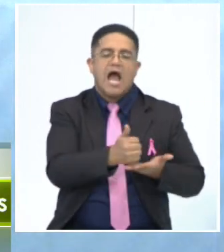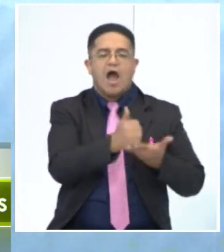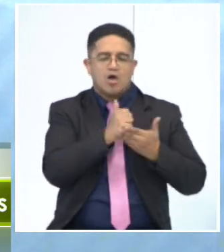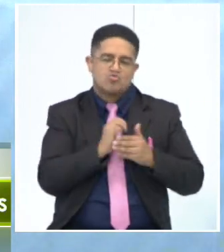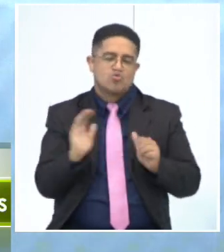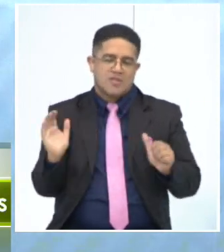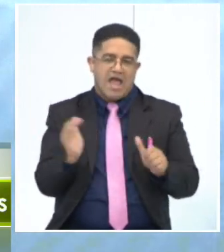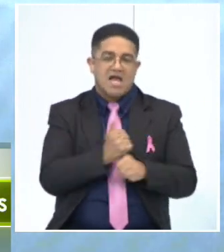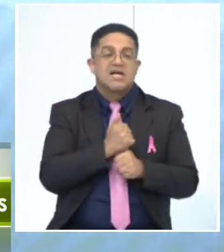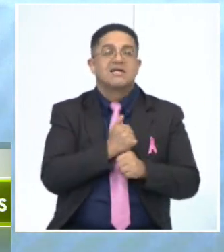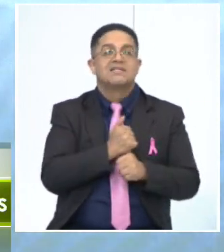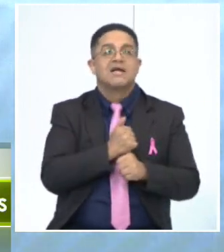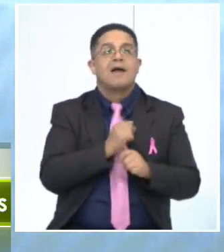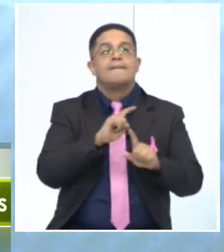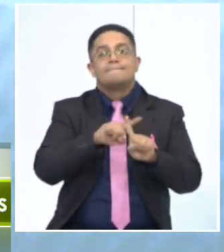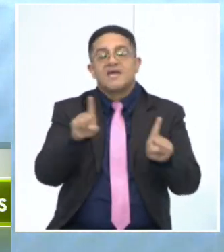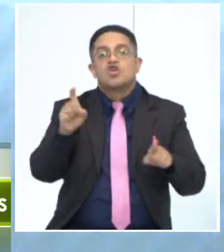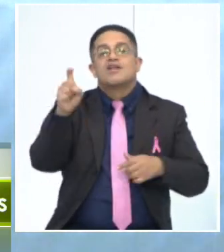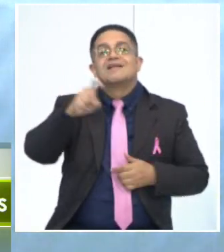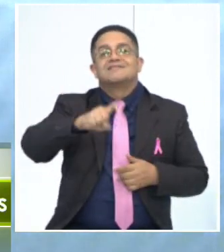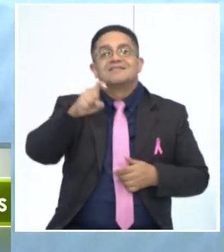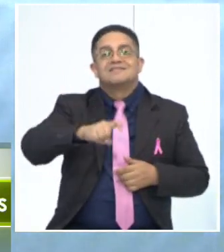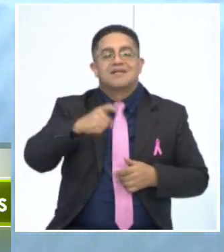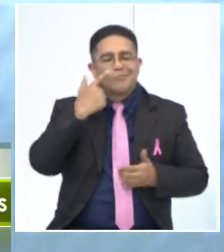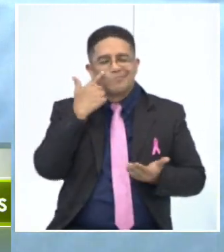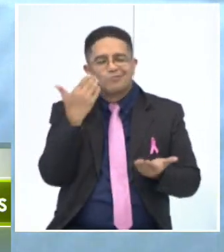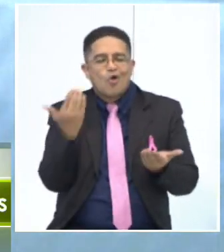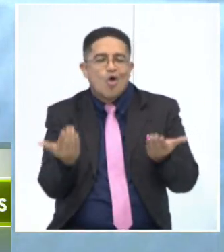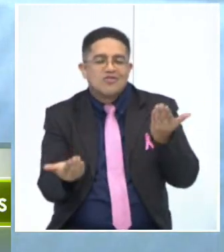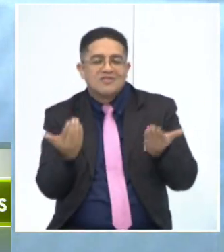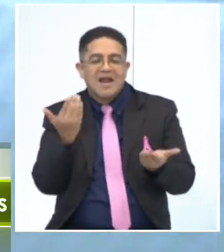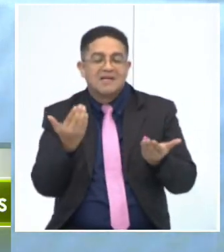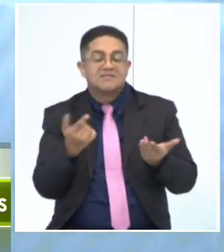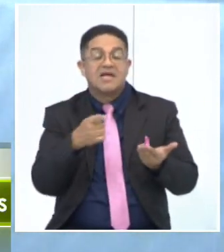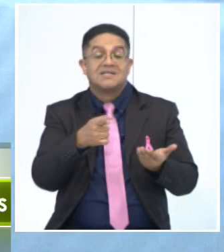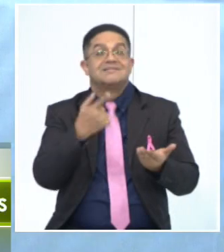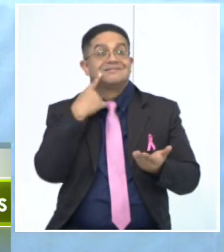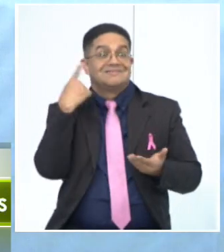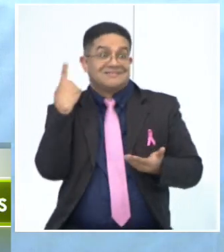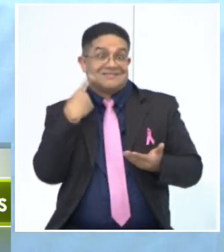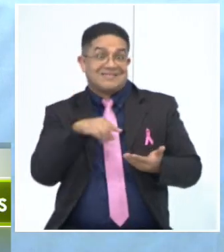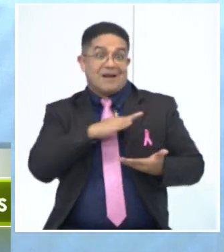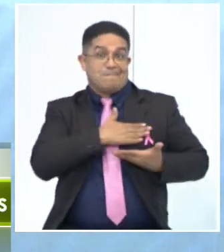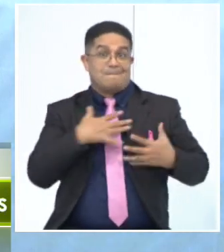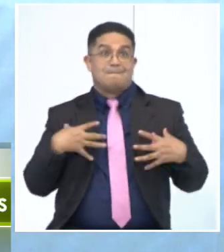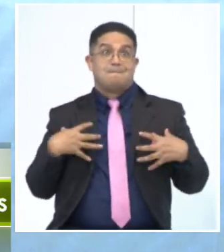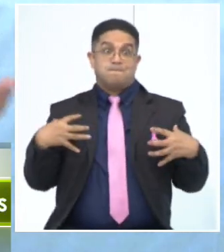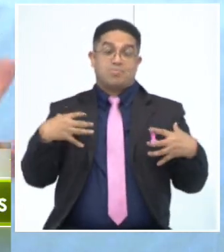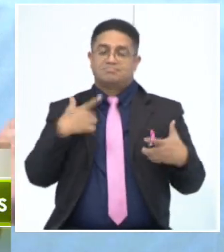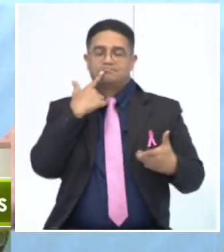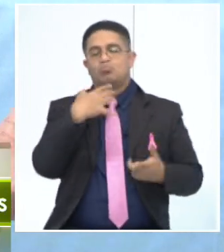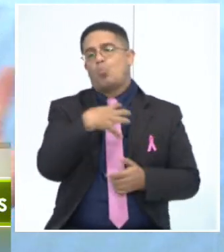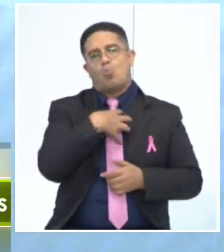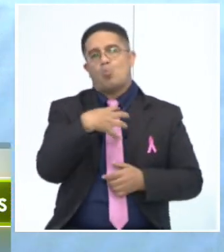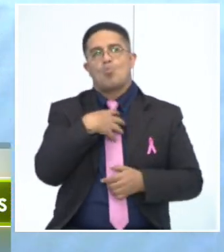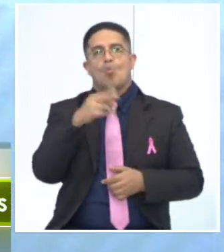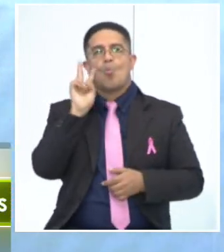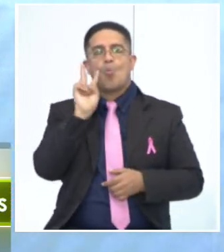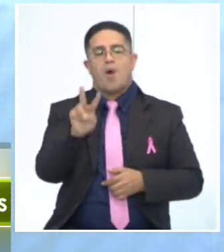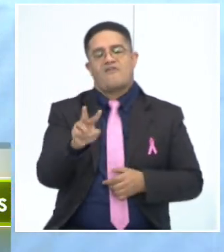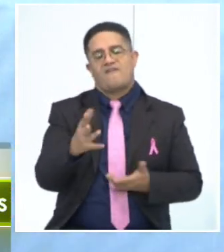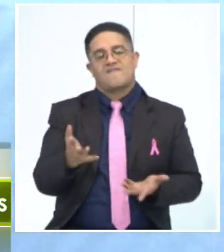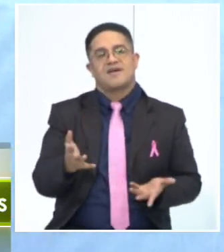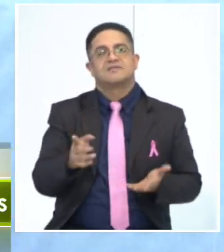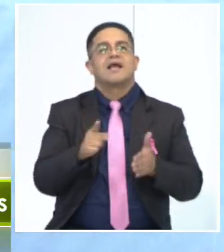en cáncer de mama, pues necesitamos que exista un contraste. Si tu mama es muy densa, no lo vamos a poder ver y lo que estamos haciendo es perder el tiempo haciendo la